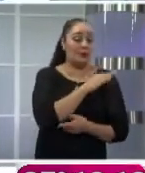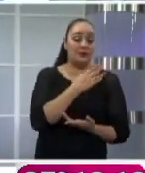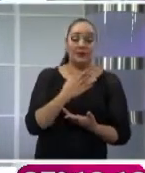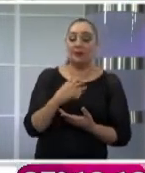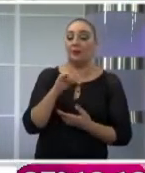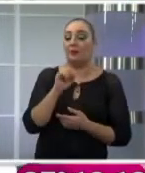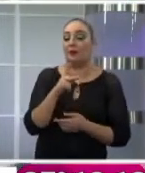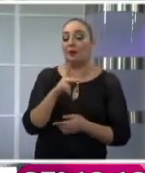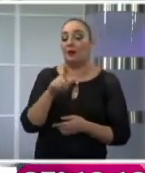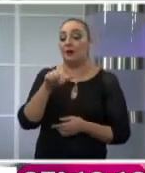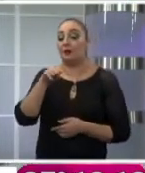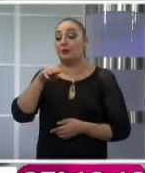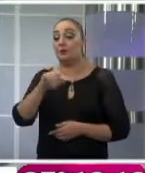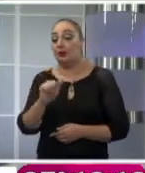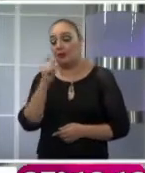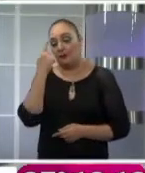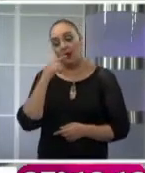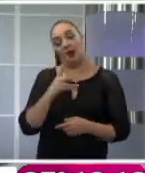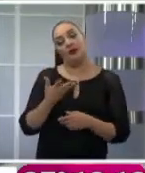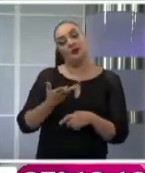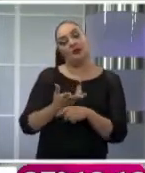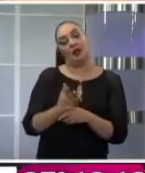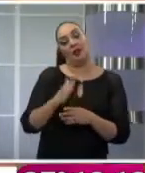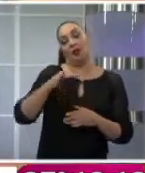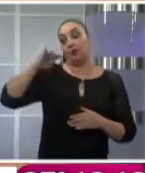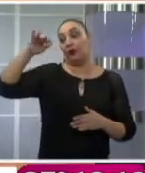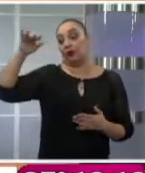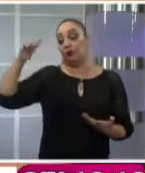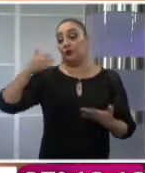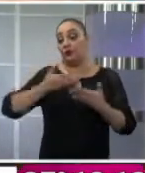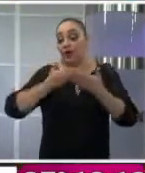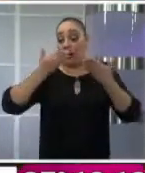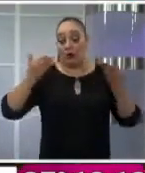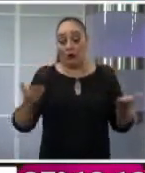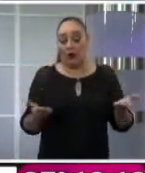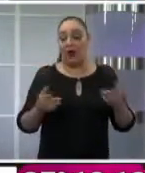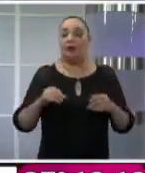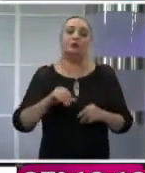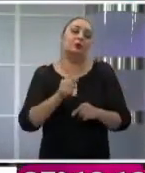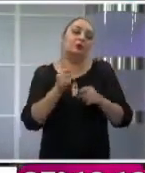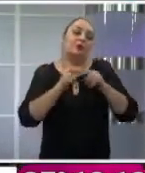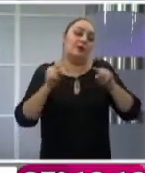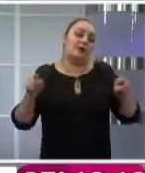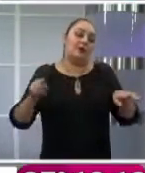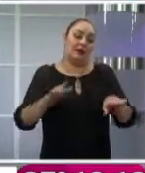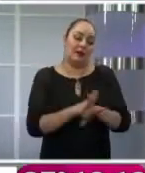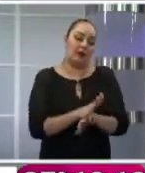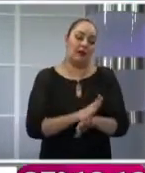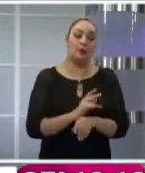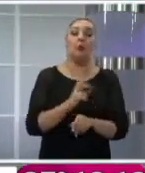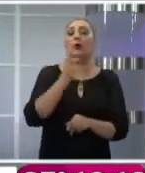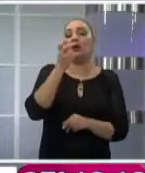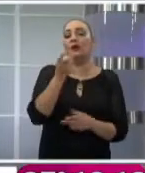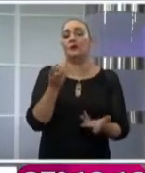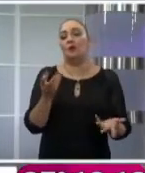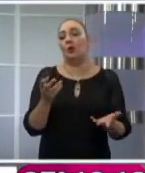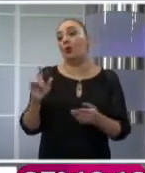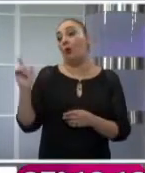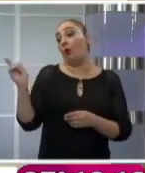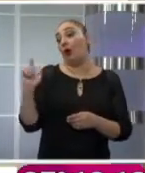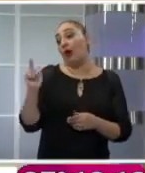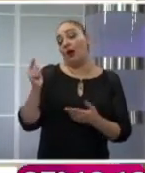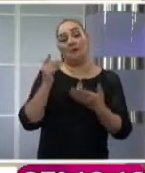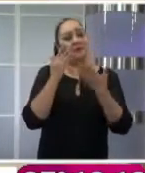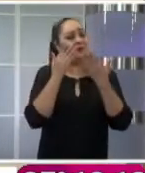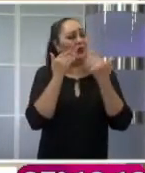de la población adulta en el estado hoy la situación es otras gracias a esto que le comentamos y esperemos que no se